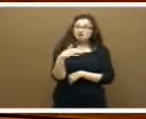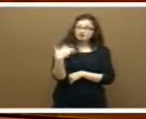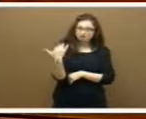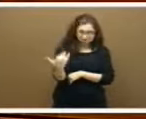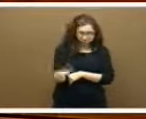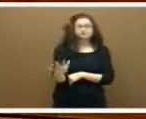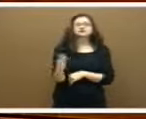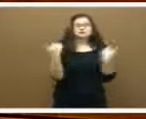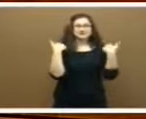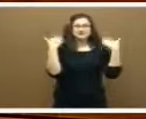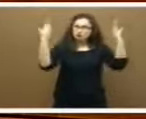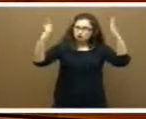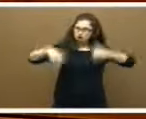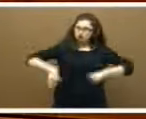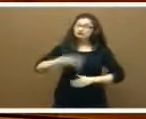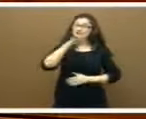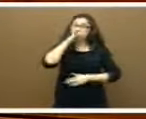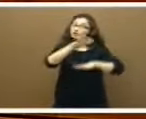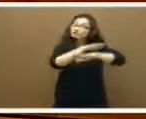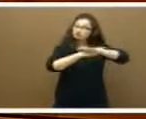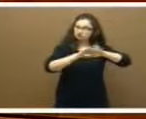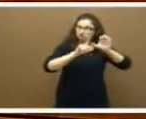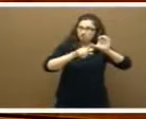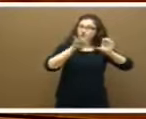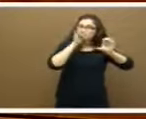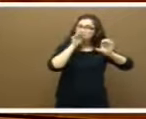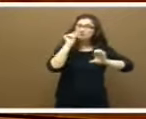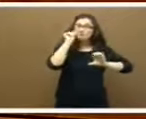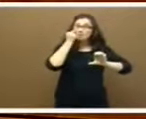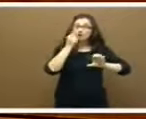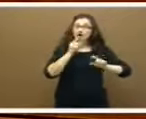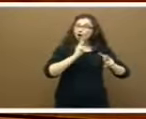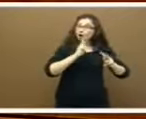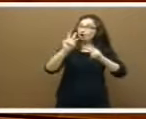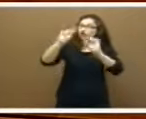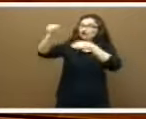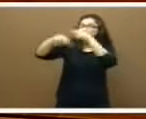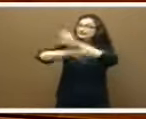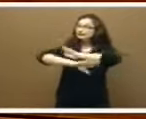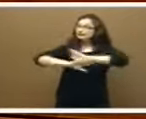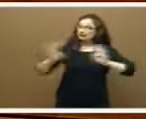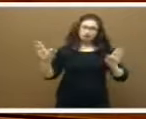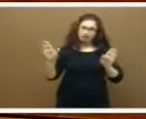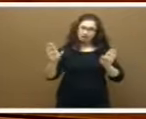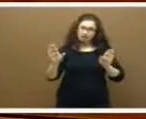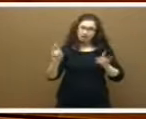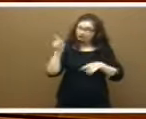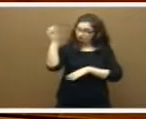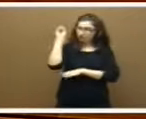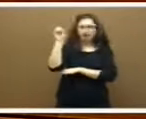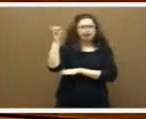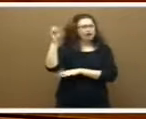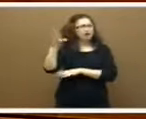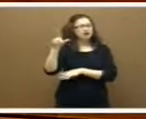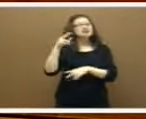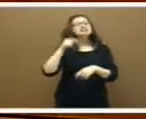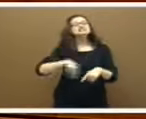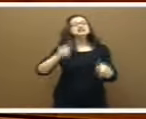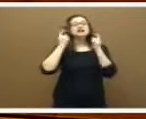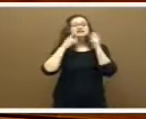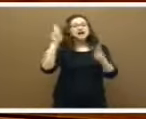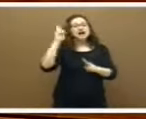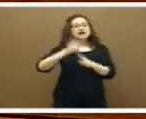parte del Gobierno de Extremadura, del señor Monago, ni una sola rectificación tras las desafortunadas declaraciones que hizo doña Cristina